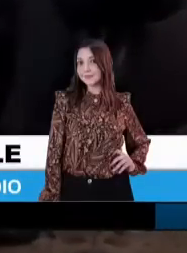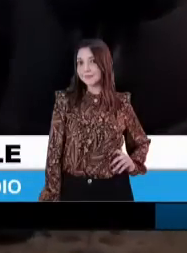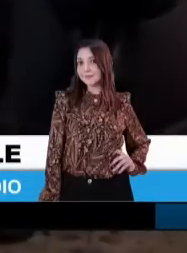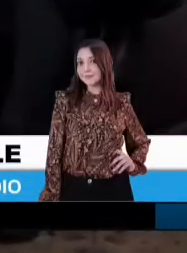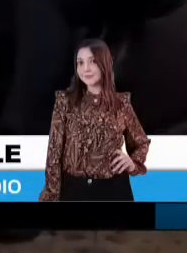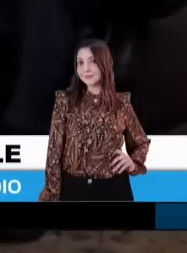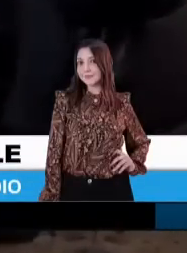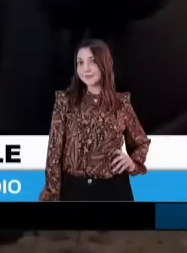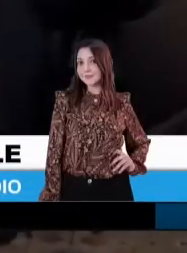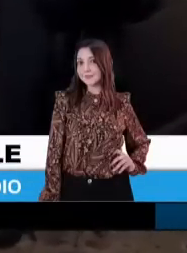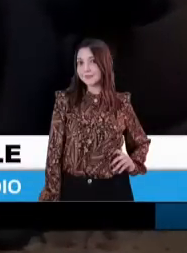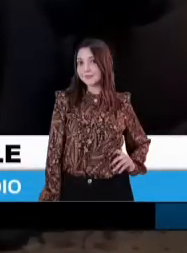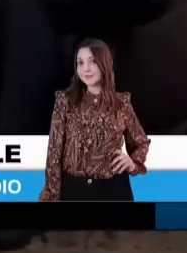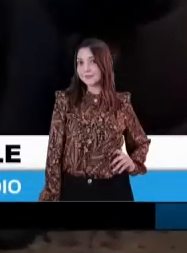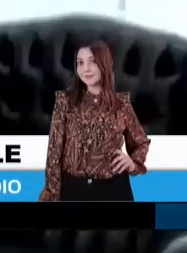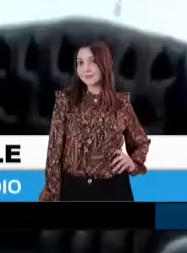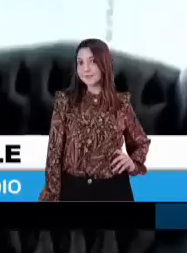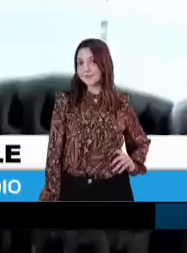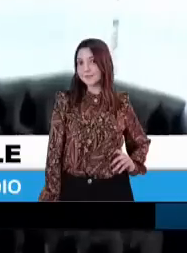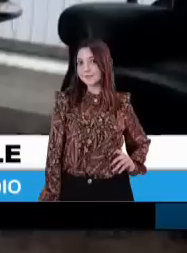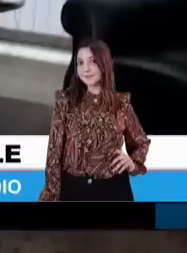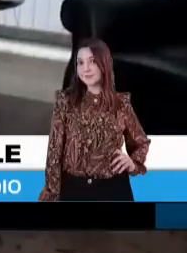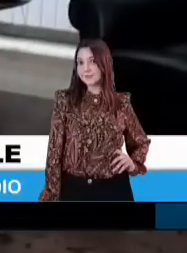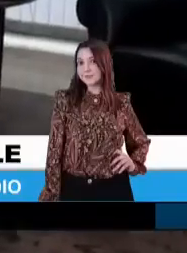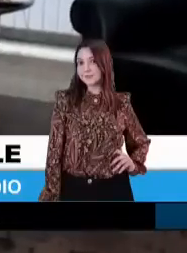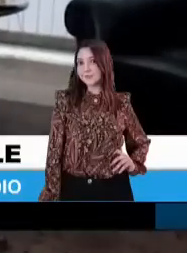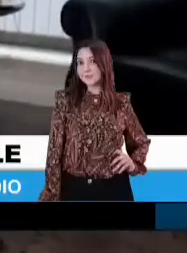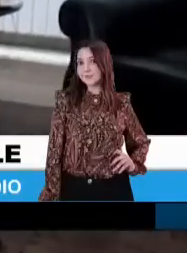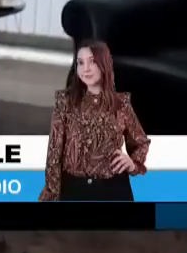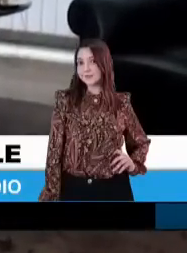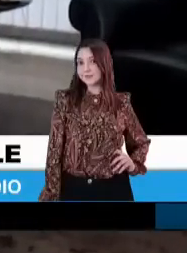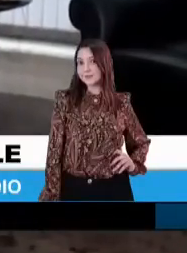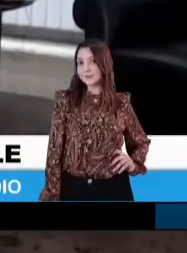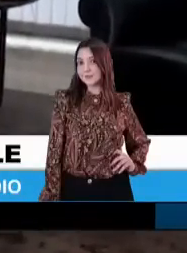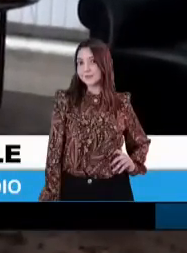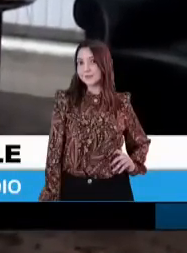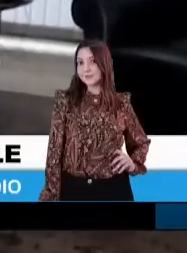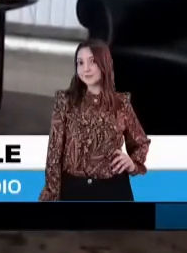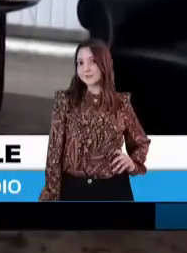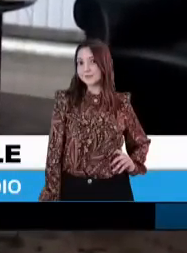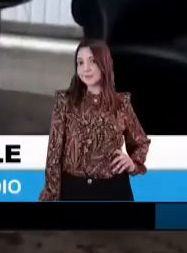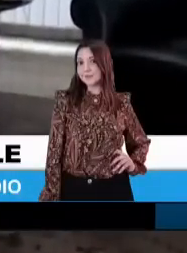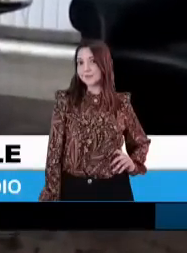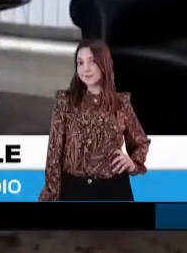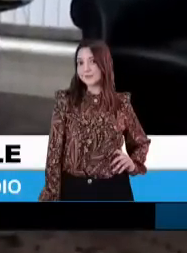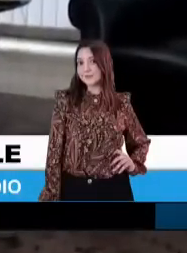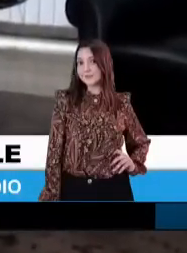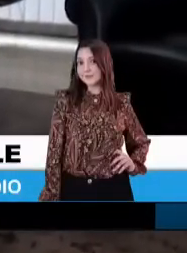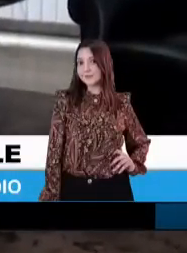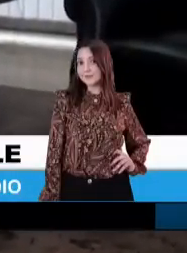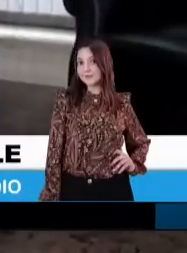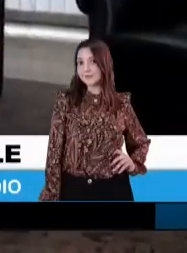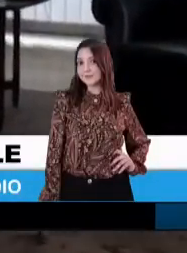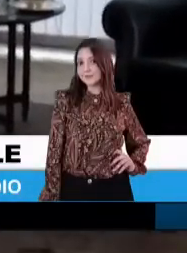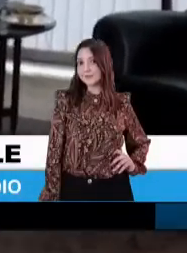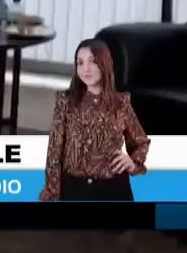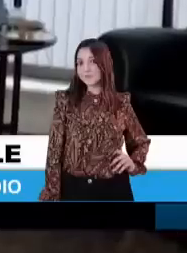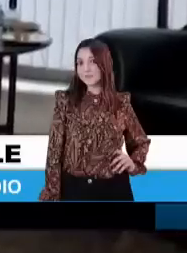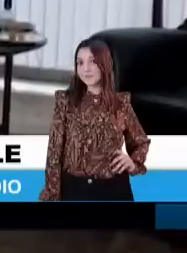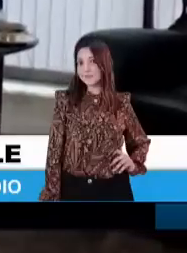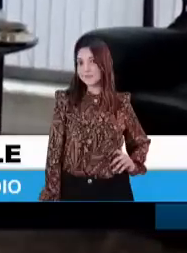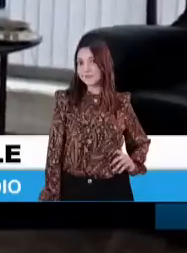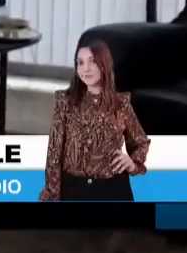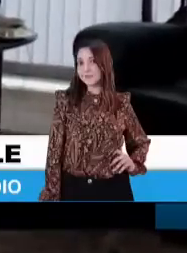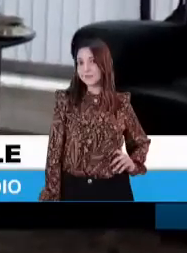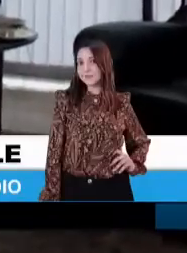ver, lo político y lo diplomático se tiene que separar. Por ejemplo, si el presidente Boric, lo cual no está descartado,